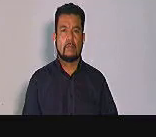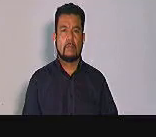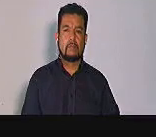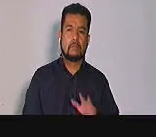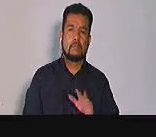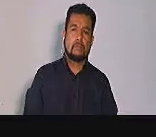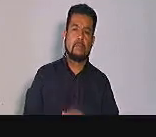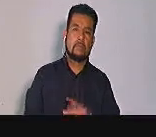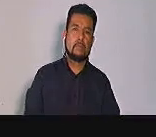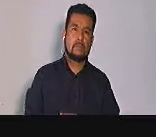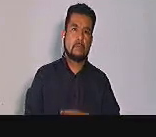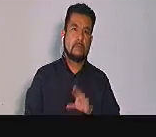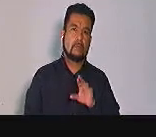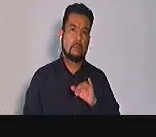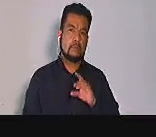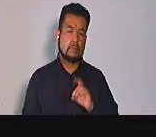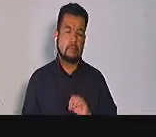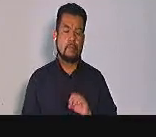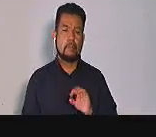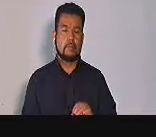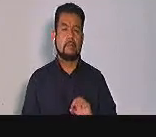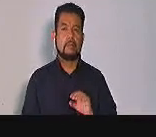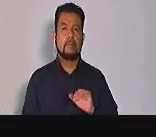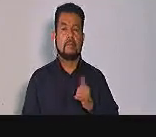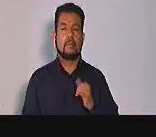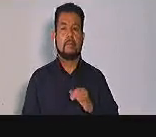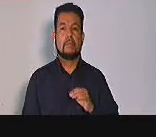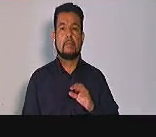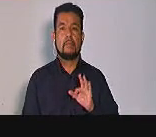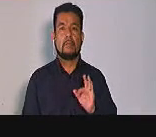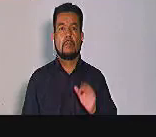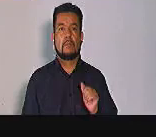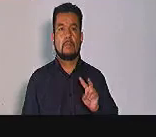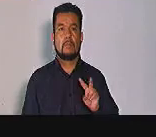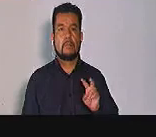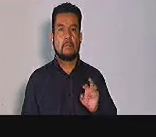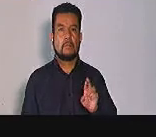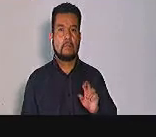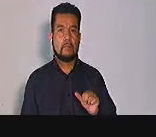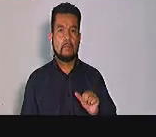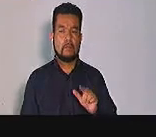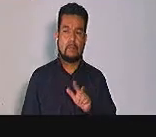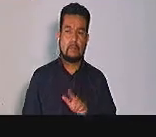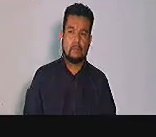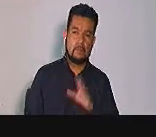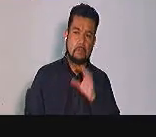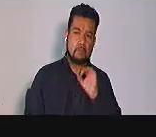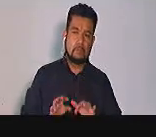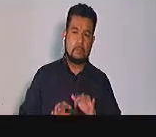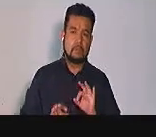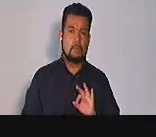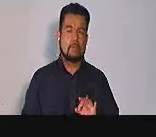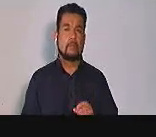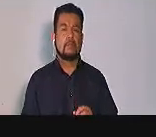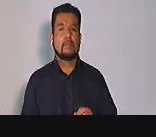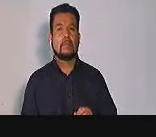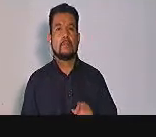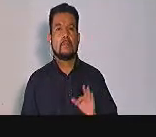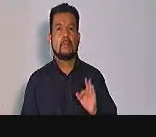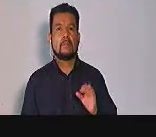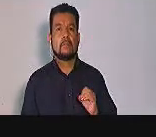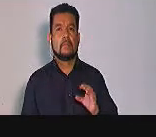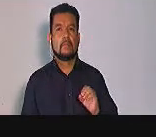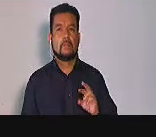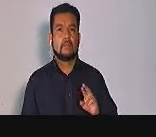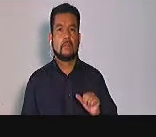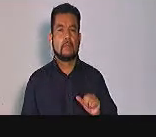Aprobado, doctor Ricardo. Concejal Serna, vota sí. Tavera Villa Camilo. Aprobado, señor secretario. Concejal Tavera, vota sí. Tocora